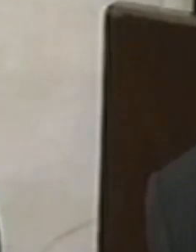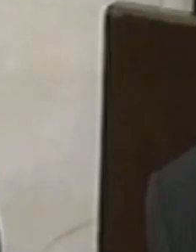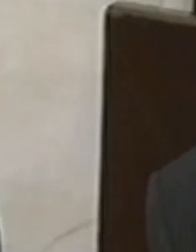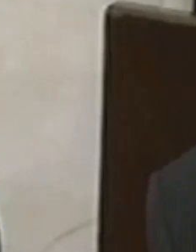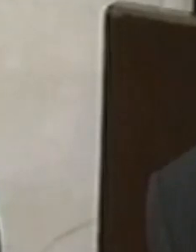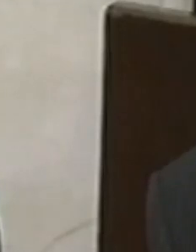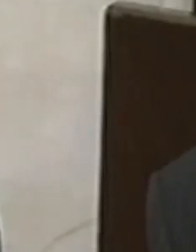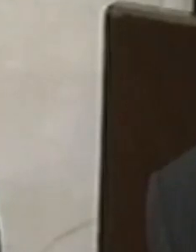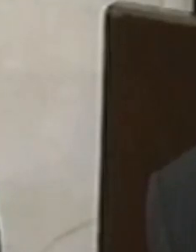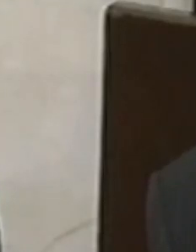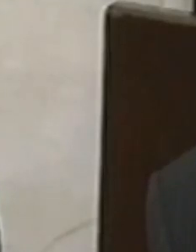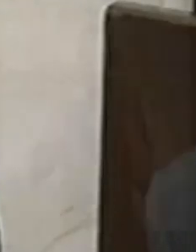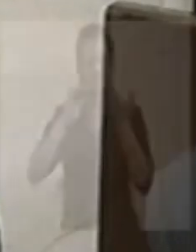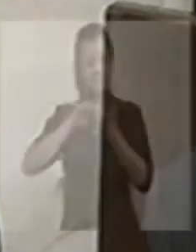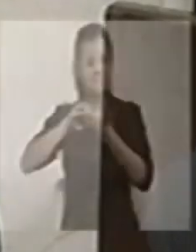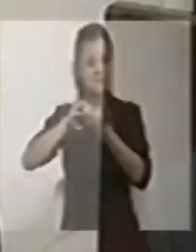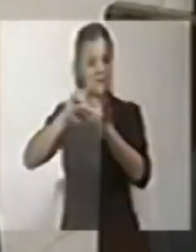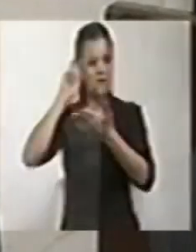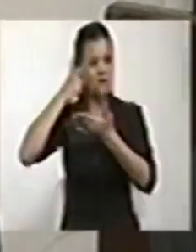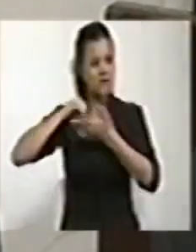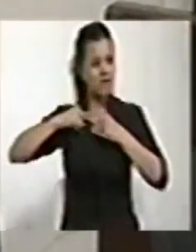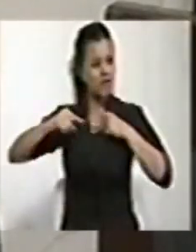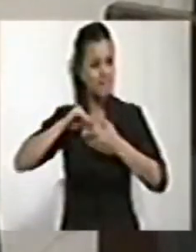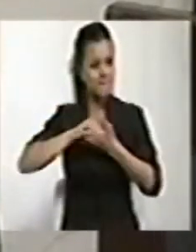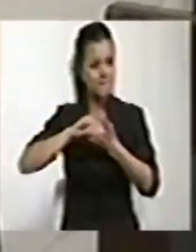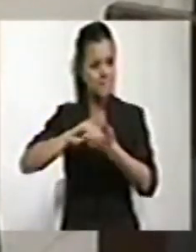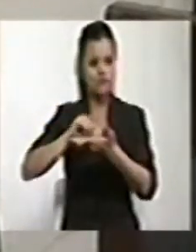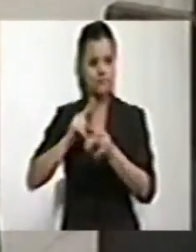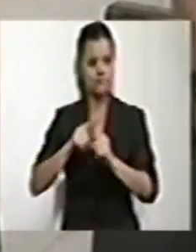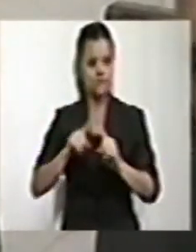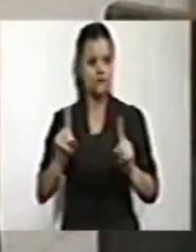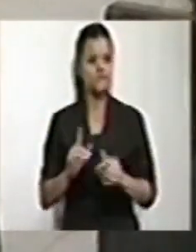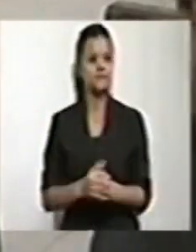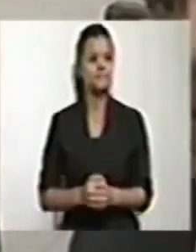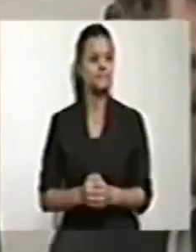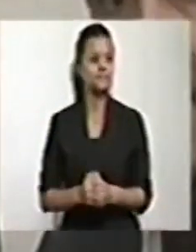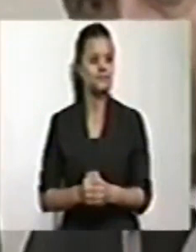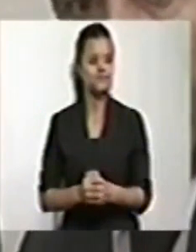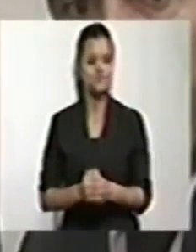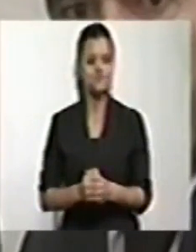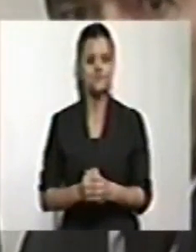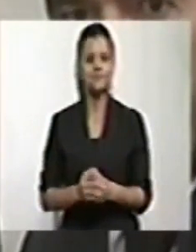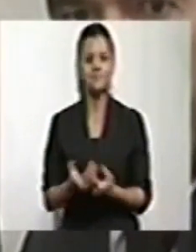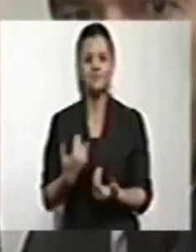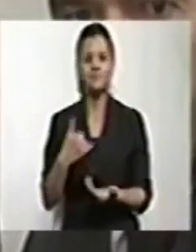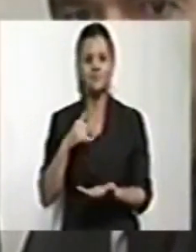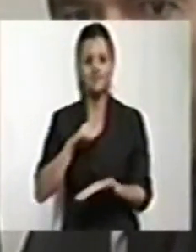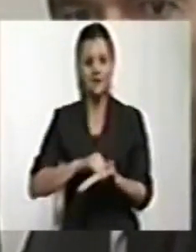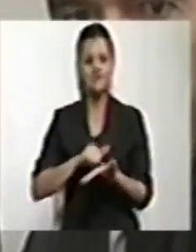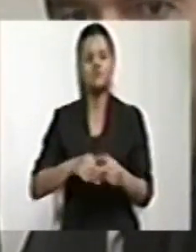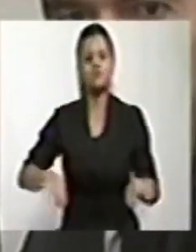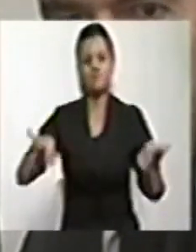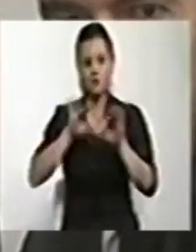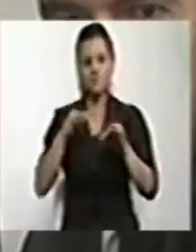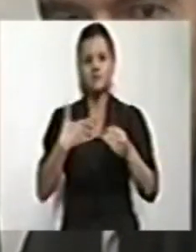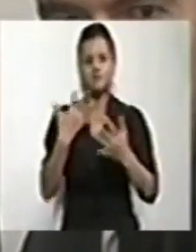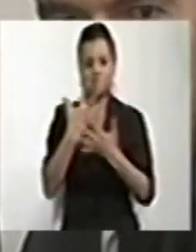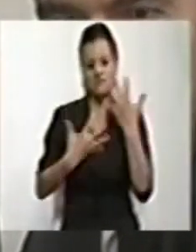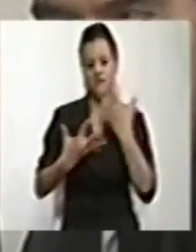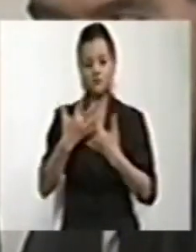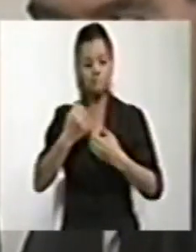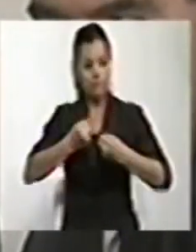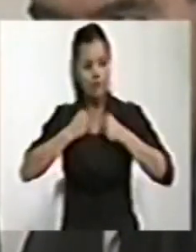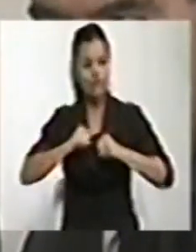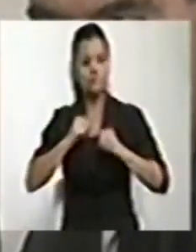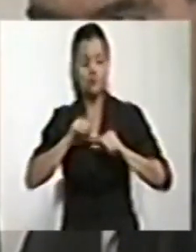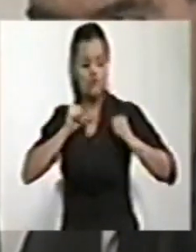institucional que sacude a la República requiere mano enérgica y firme contra la corrupción y los violentos, y el corazón